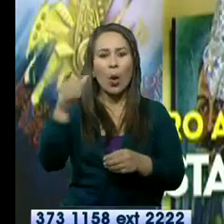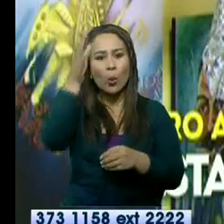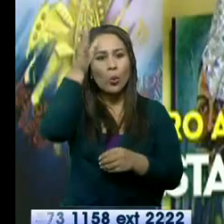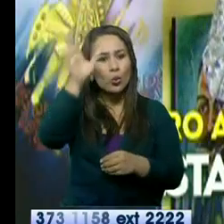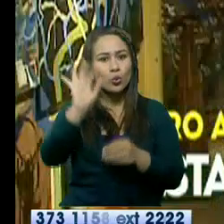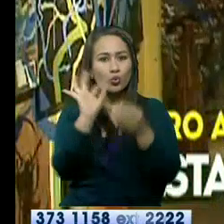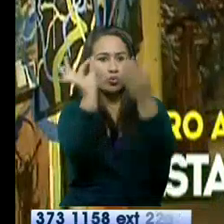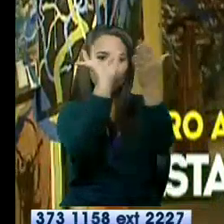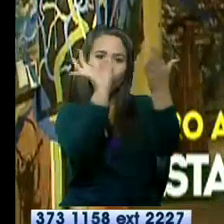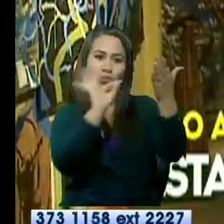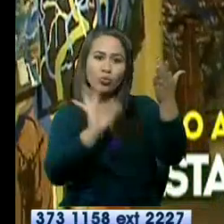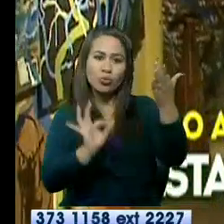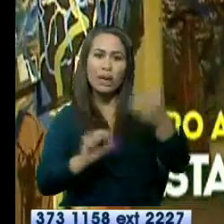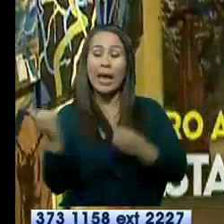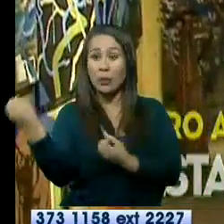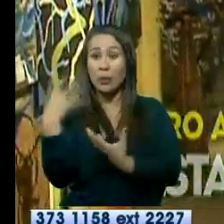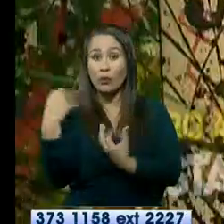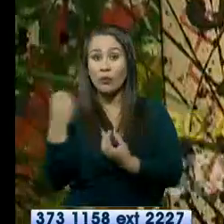va a contar...